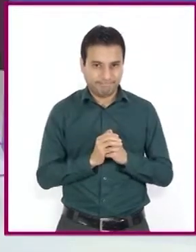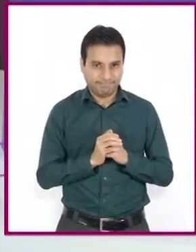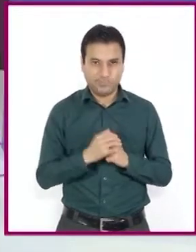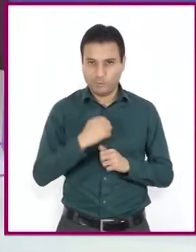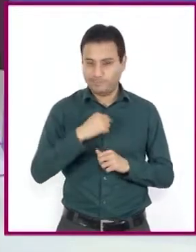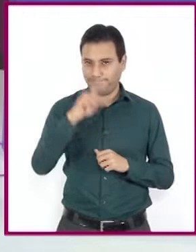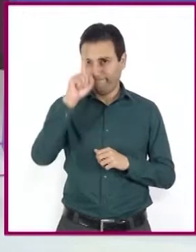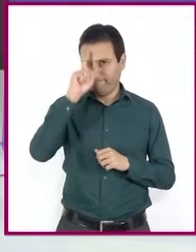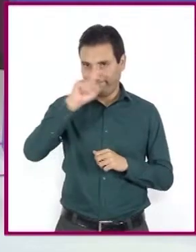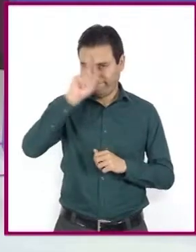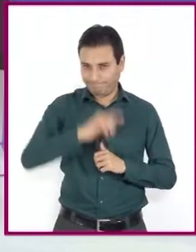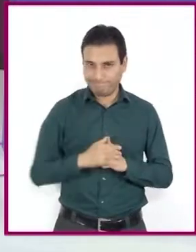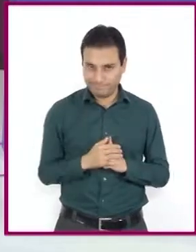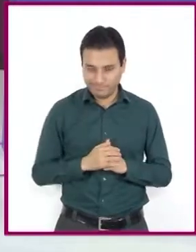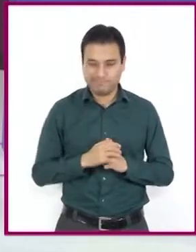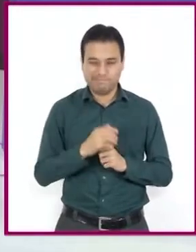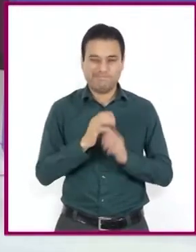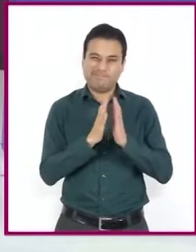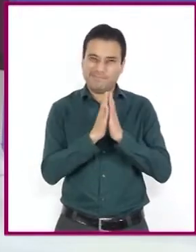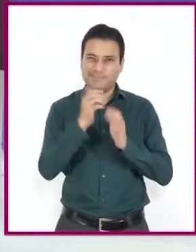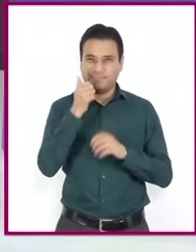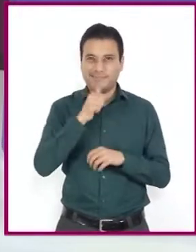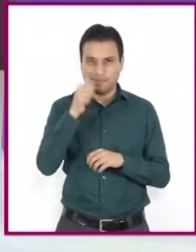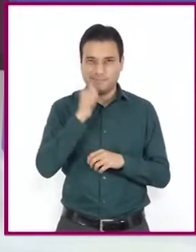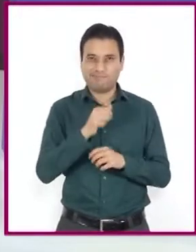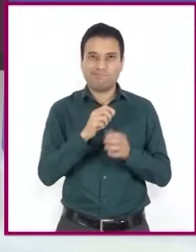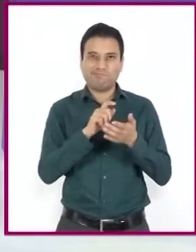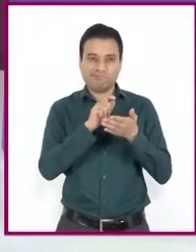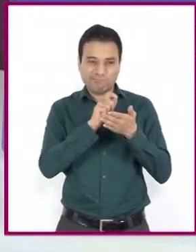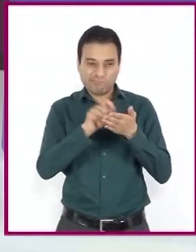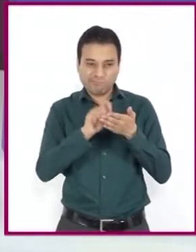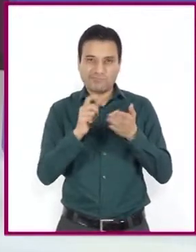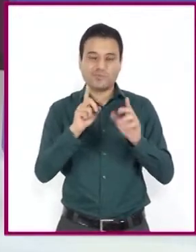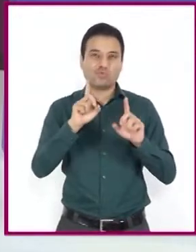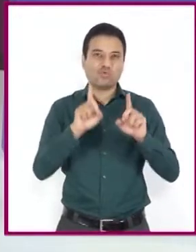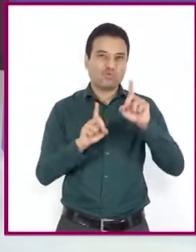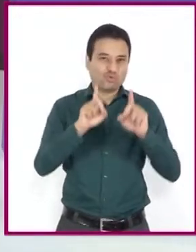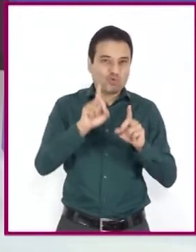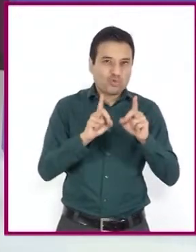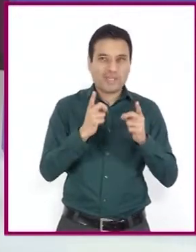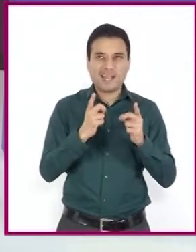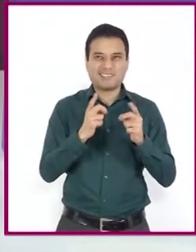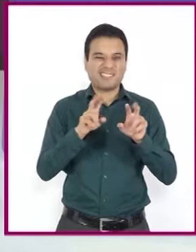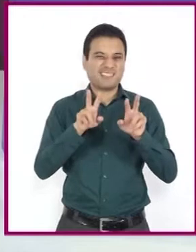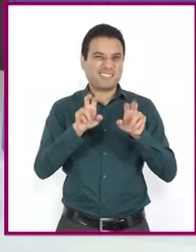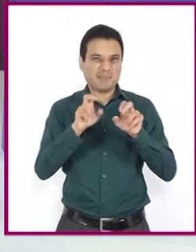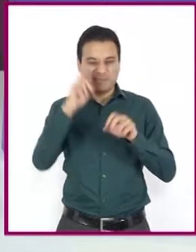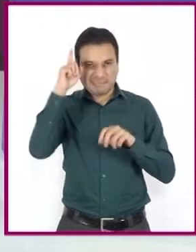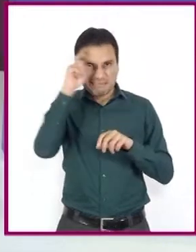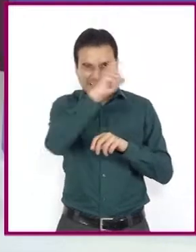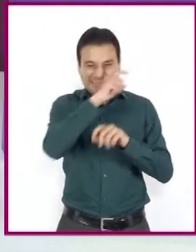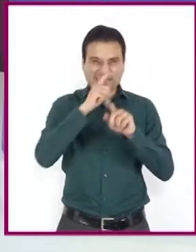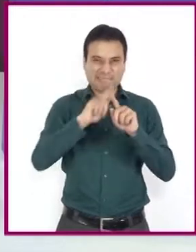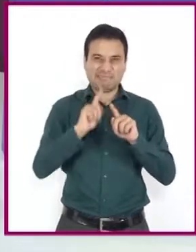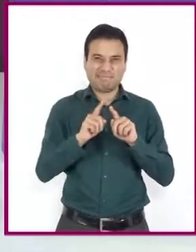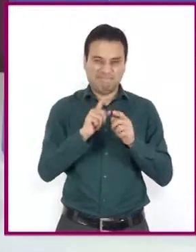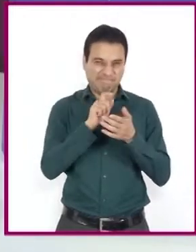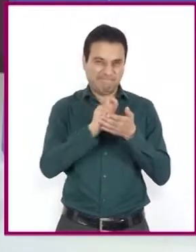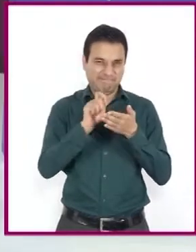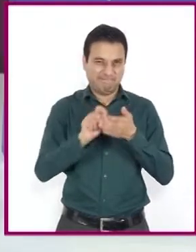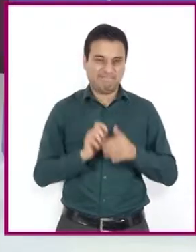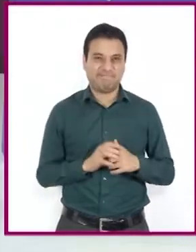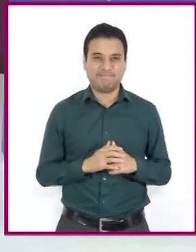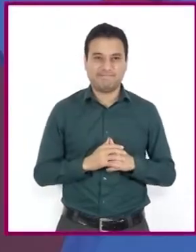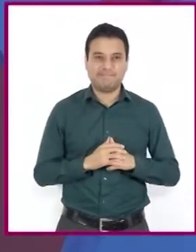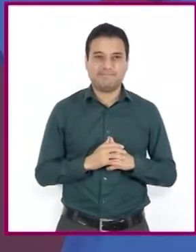en la medida de lo posible, tomar notas, así como registrar las dudas, inquietudes o dificultades que surjan durante el desarrollo de la